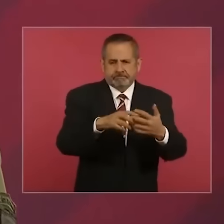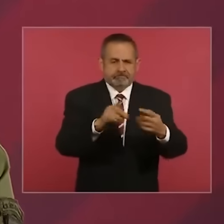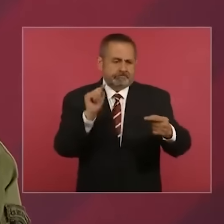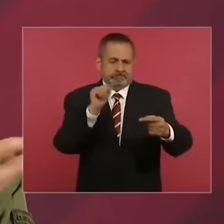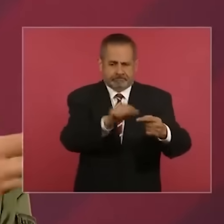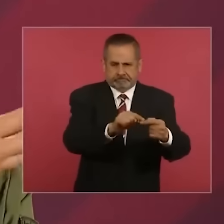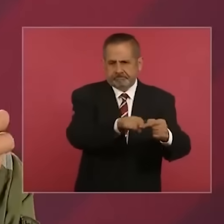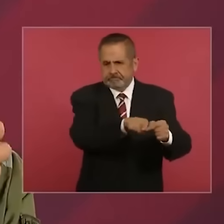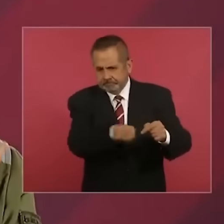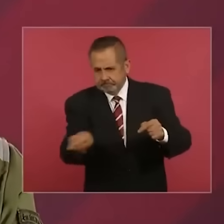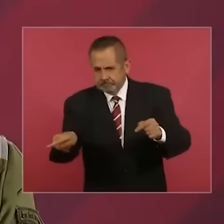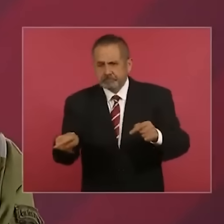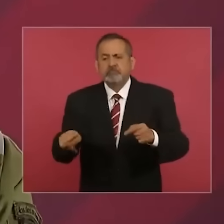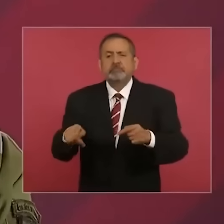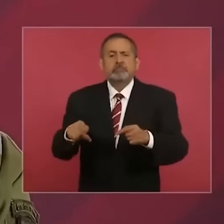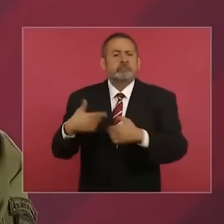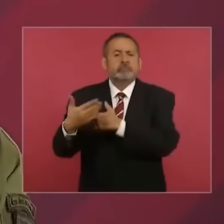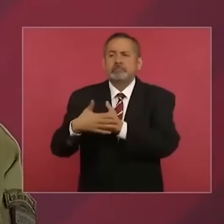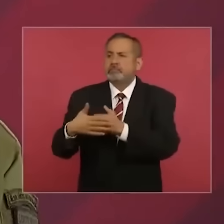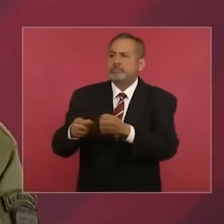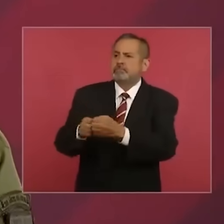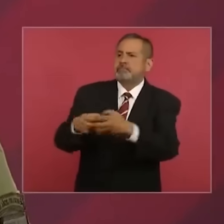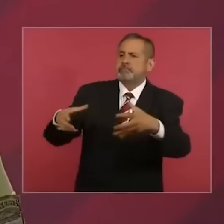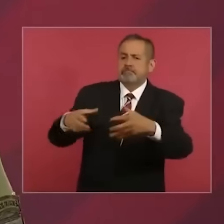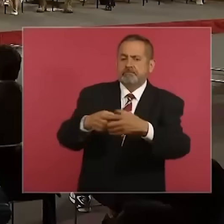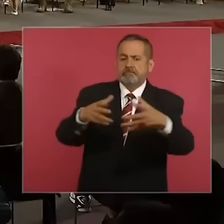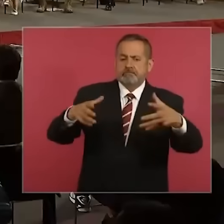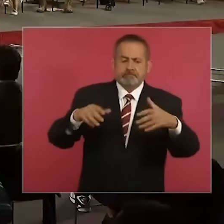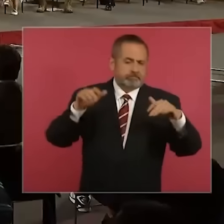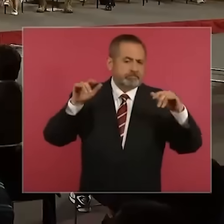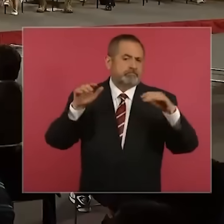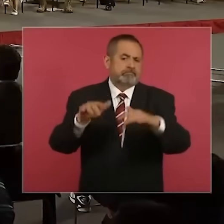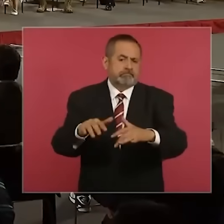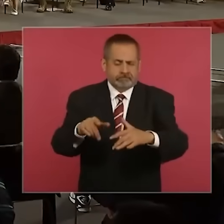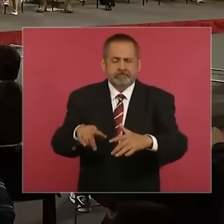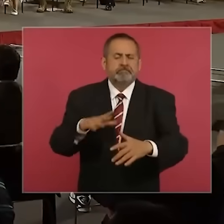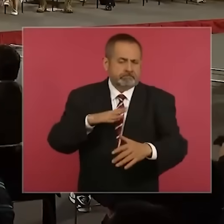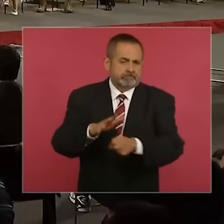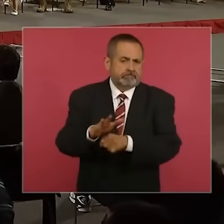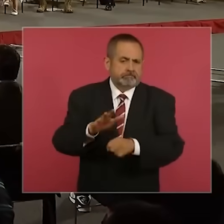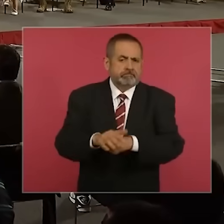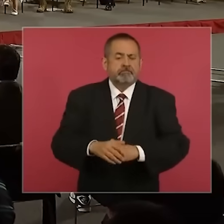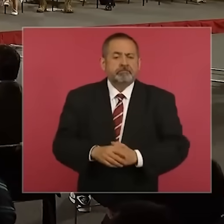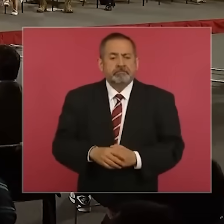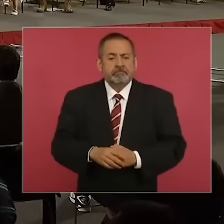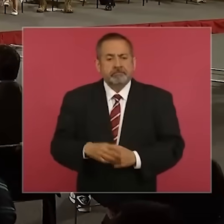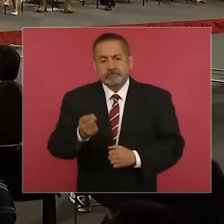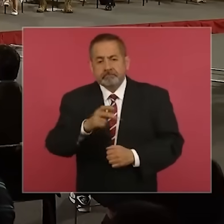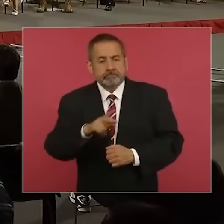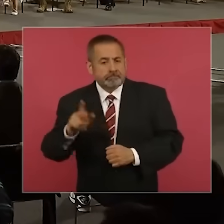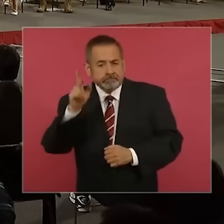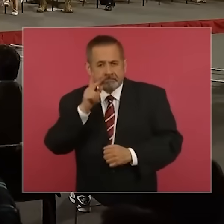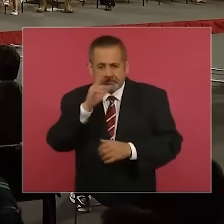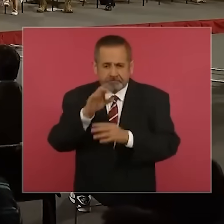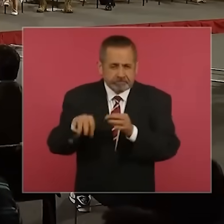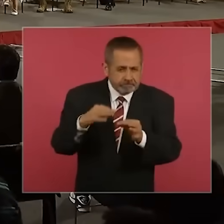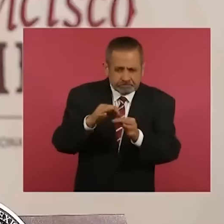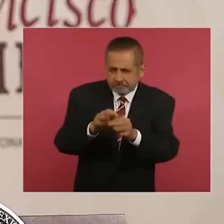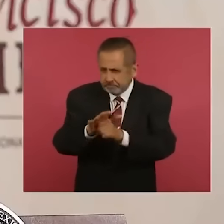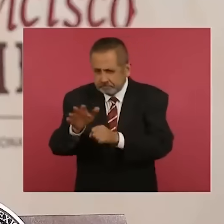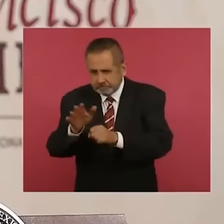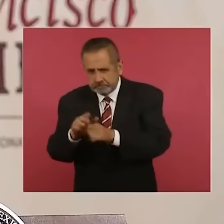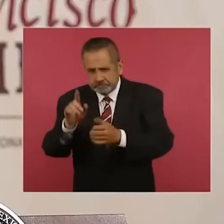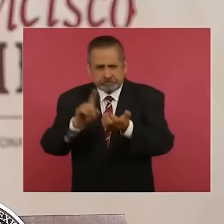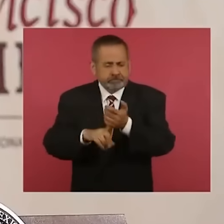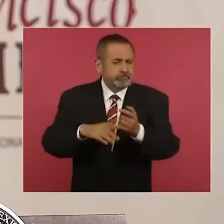el futuro crecimiento de la población hacia la zona del aeropuerto. Estamos haciendo pruebas de redes hidráulicas y sanitarias, ya tenemos